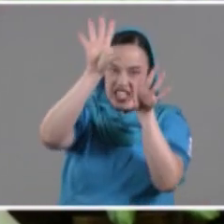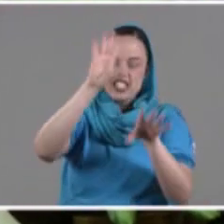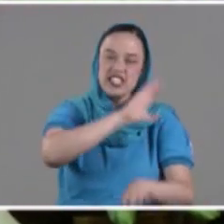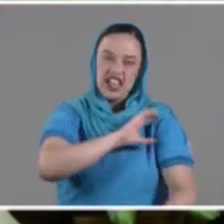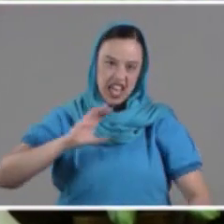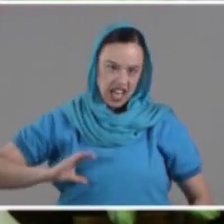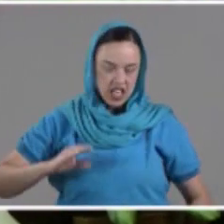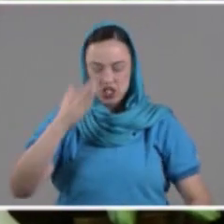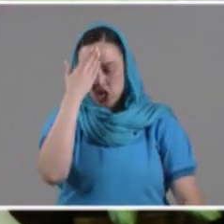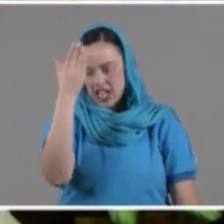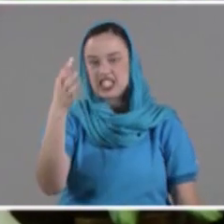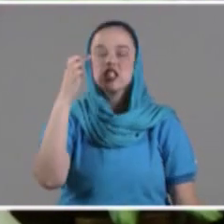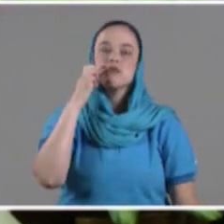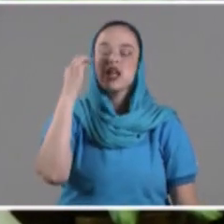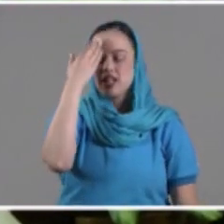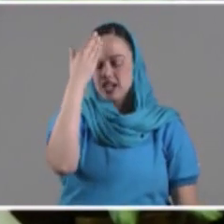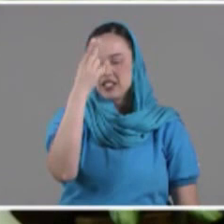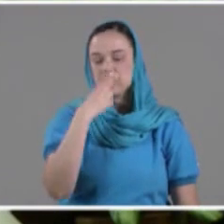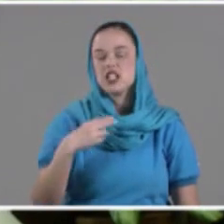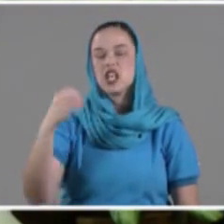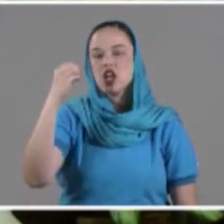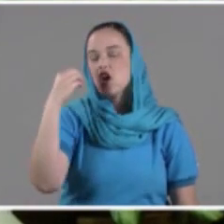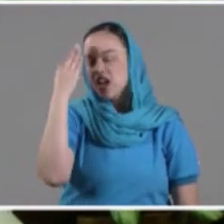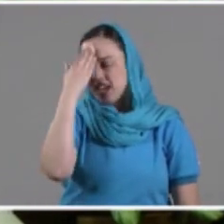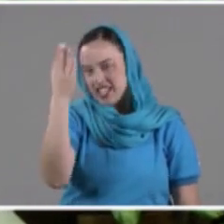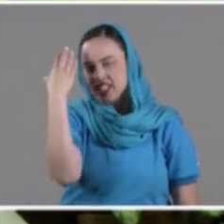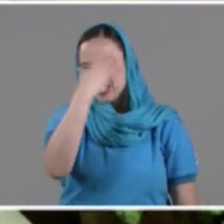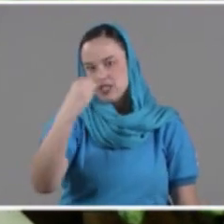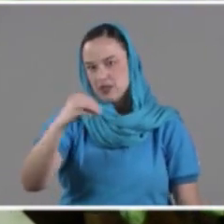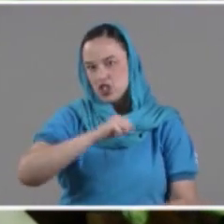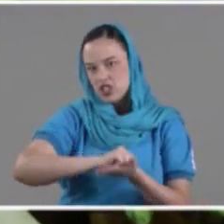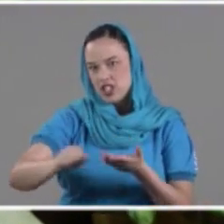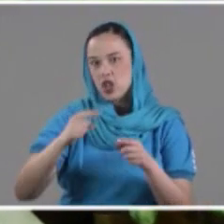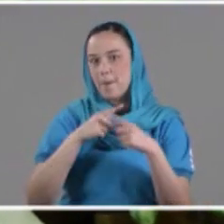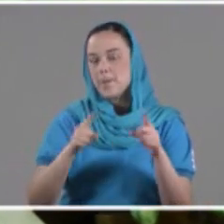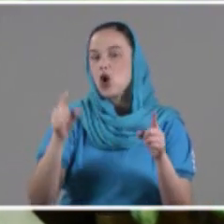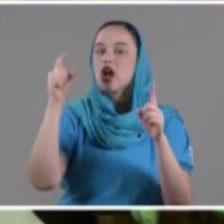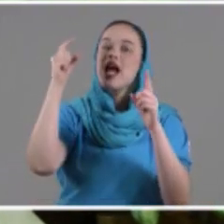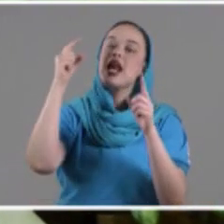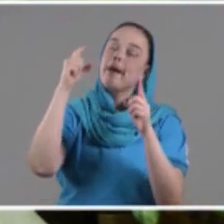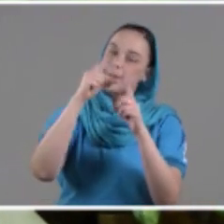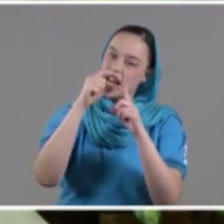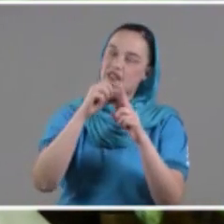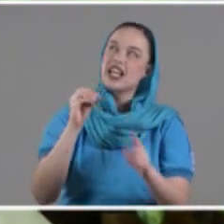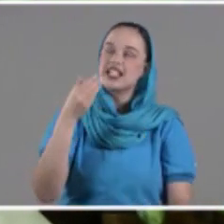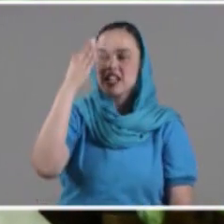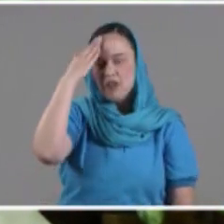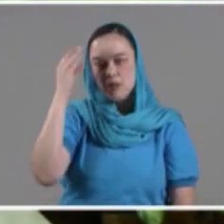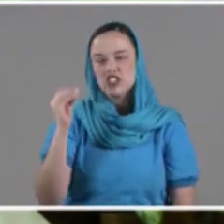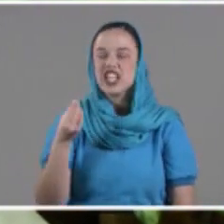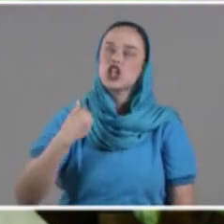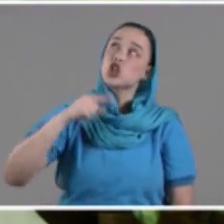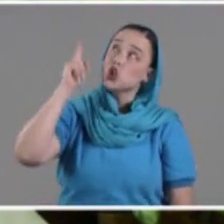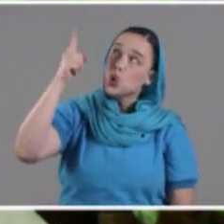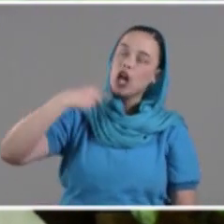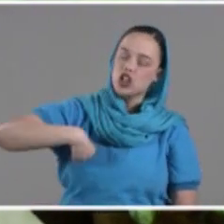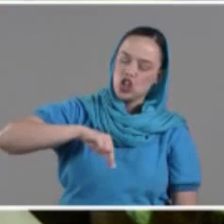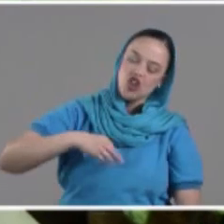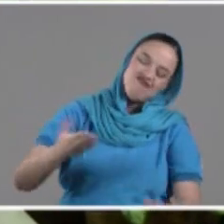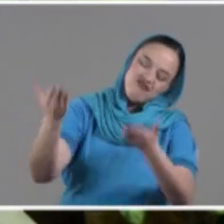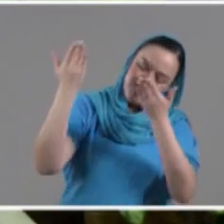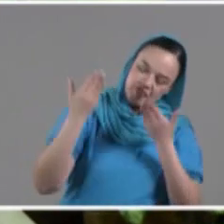gracias padre gracias hijo Y gracias Espíritu Santo por la palabra que sabemos que nos darás